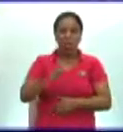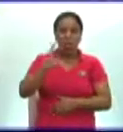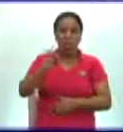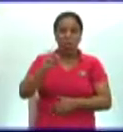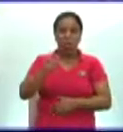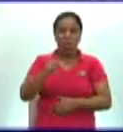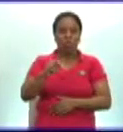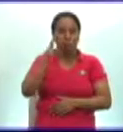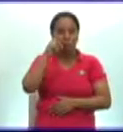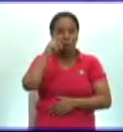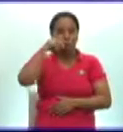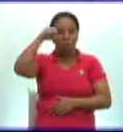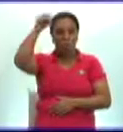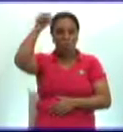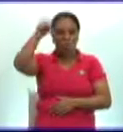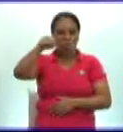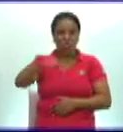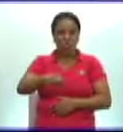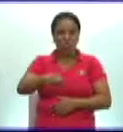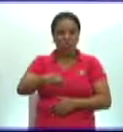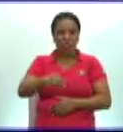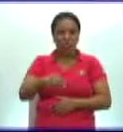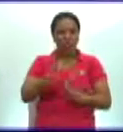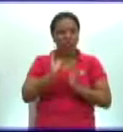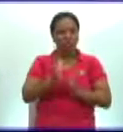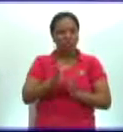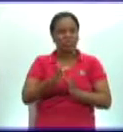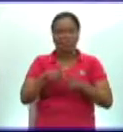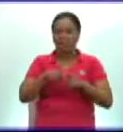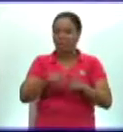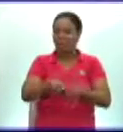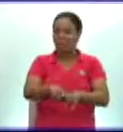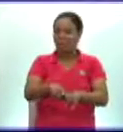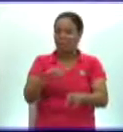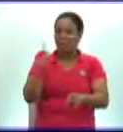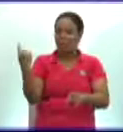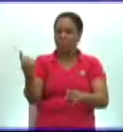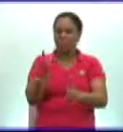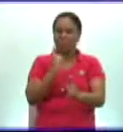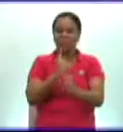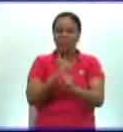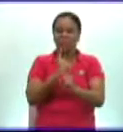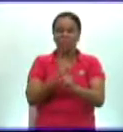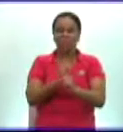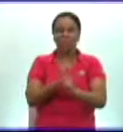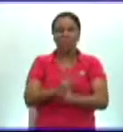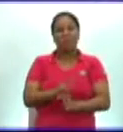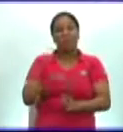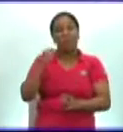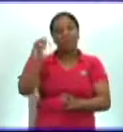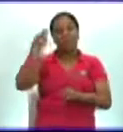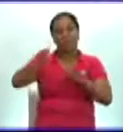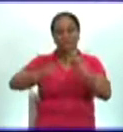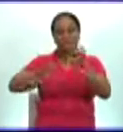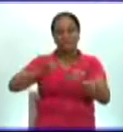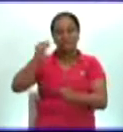Por lo tanto, sigan acompañándonos en estos encuentros para que cada día aprendan una